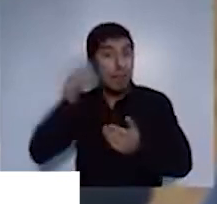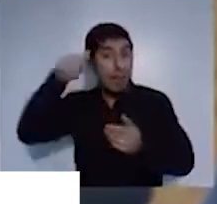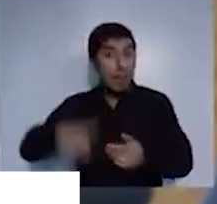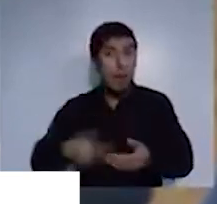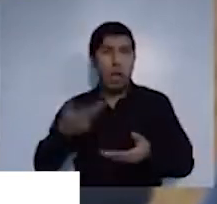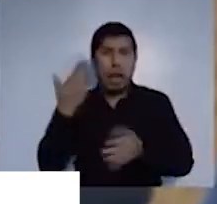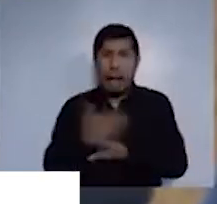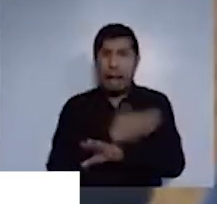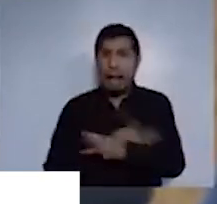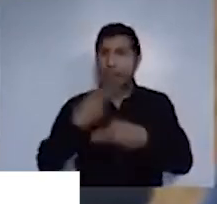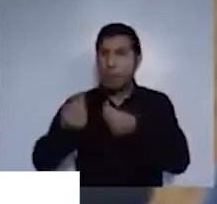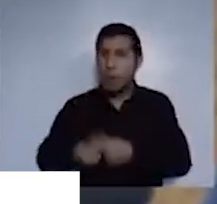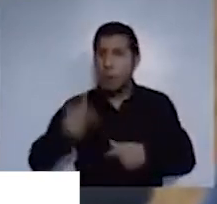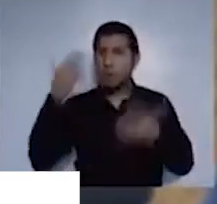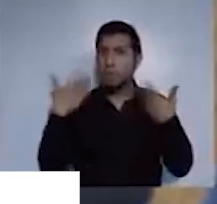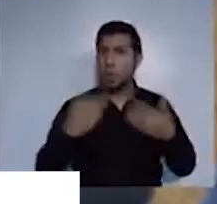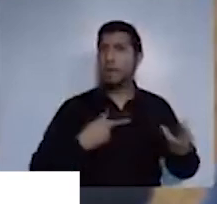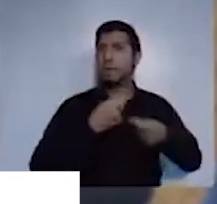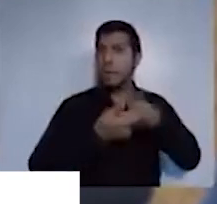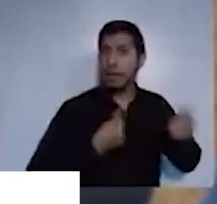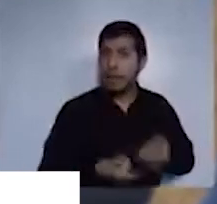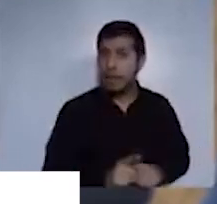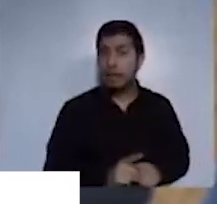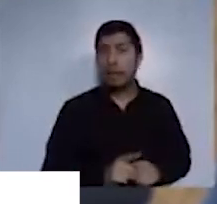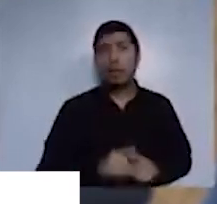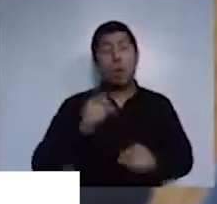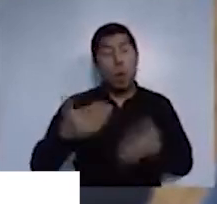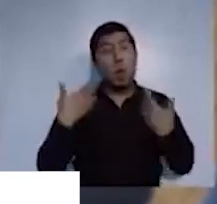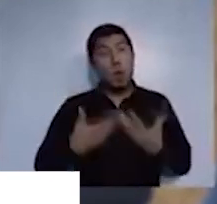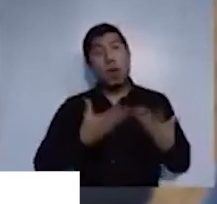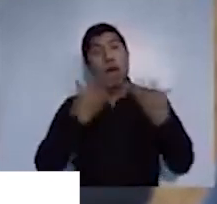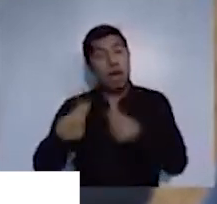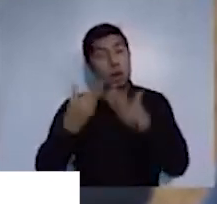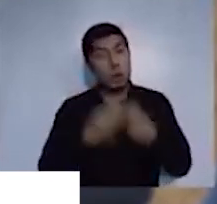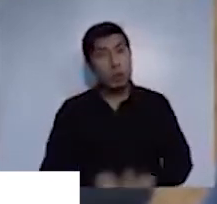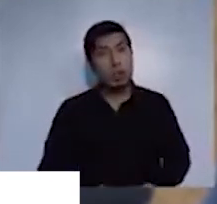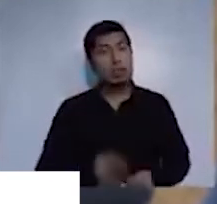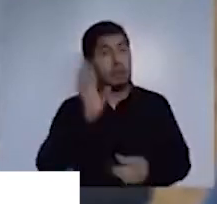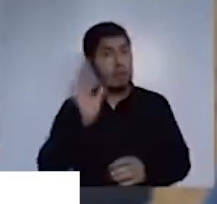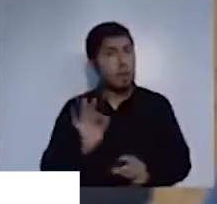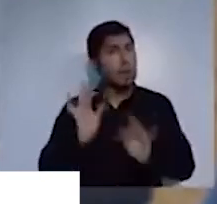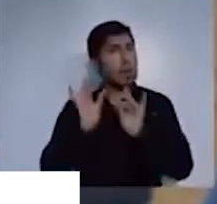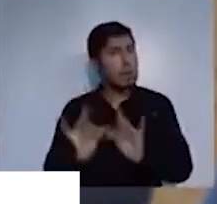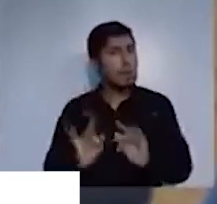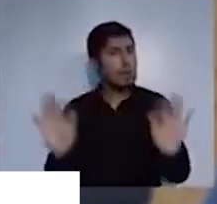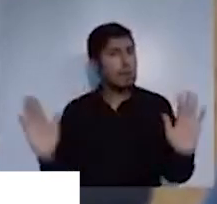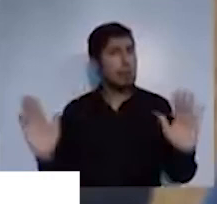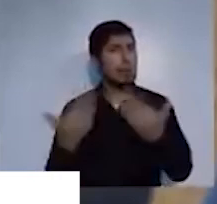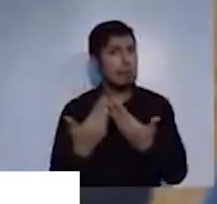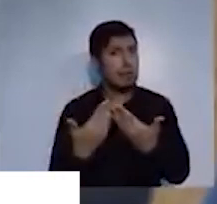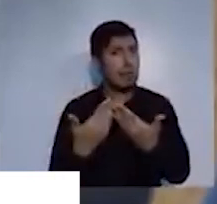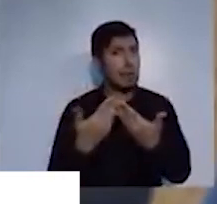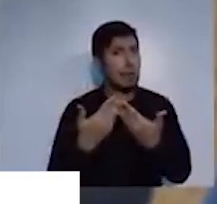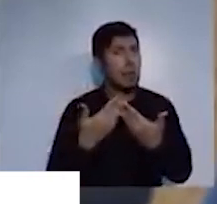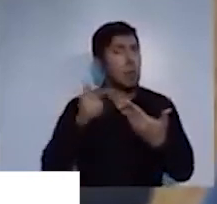poder tener ventas. Entonces, la idea es poder colaborar con ellos. Sabemos que fue muy difícil el cierre, pero bueno,